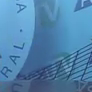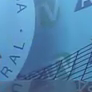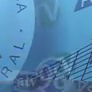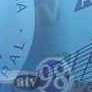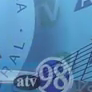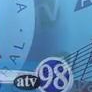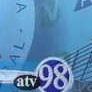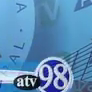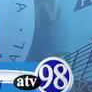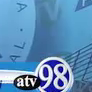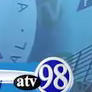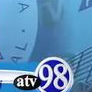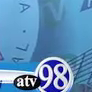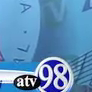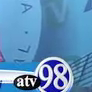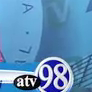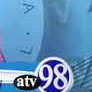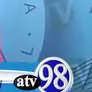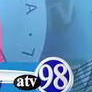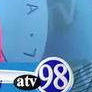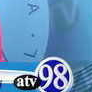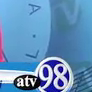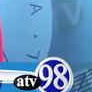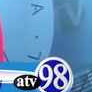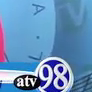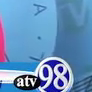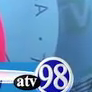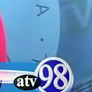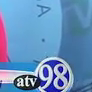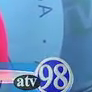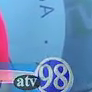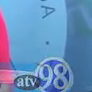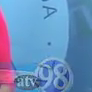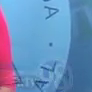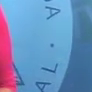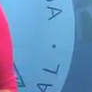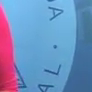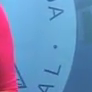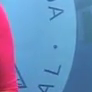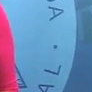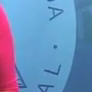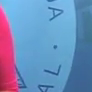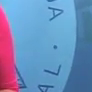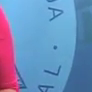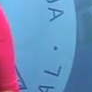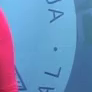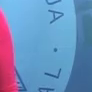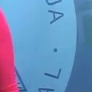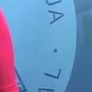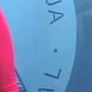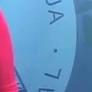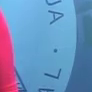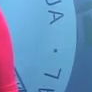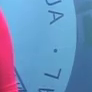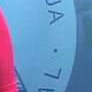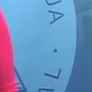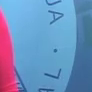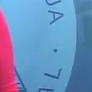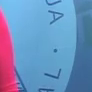Hola, les saluda Liz Escoto. Nos da mucho gusto presentarles el resumen de las noticias transcurridas durante esta